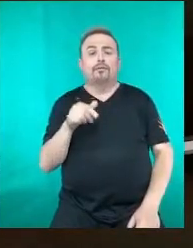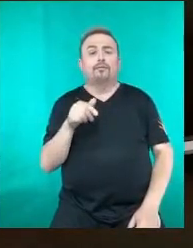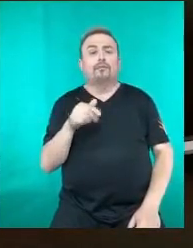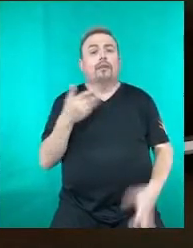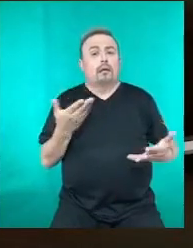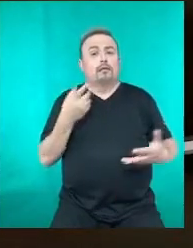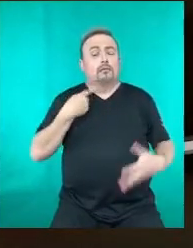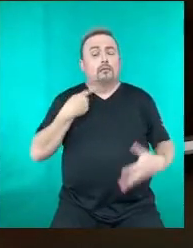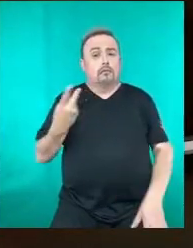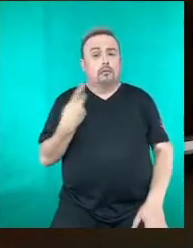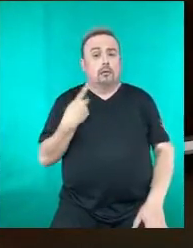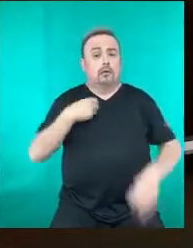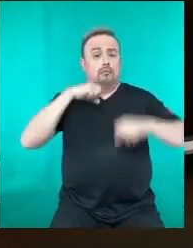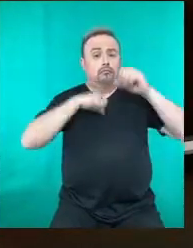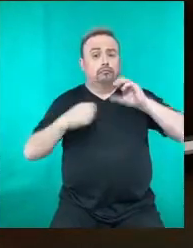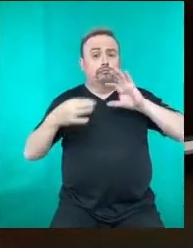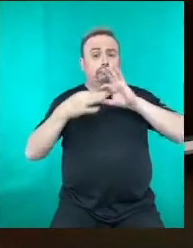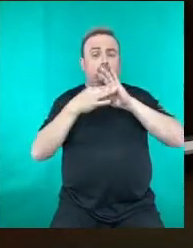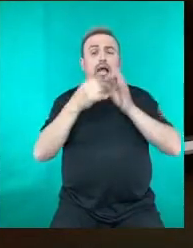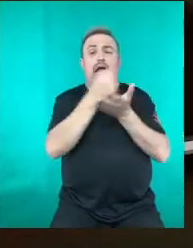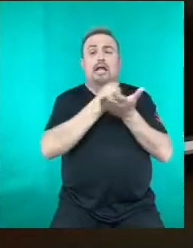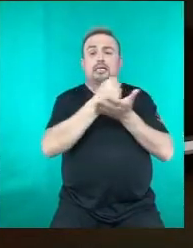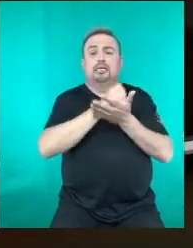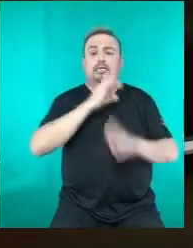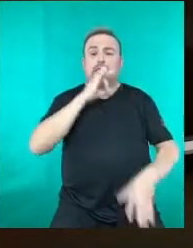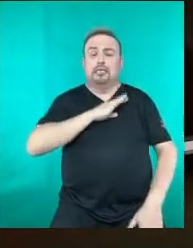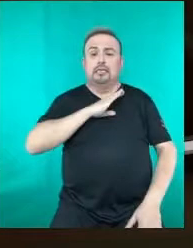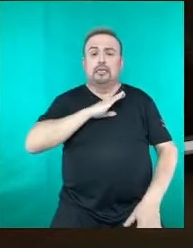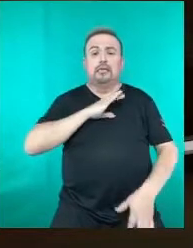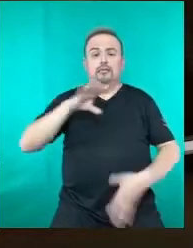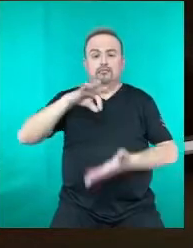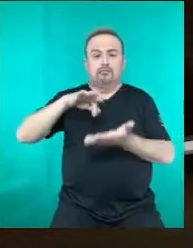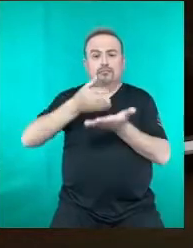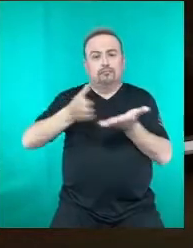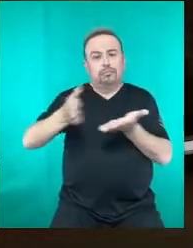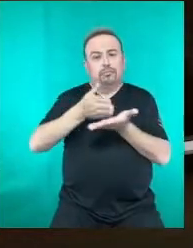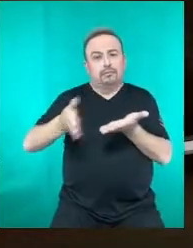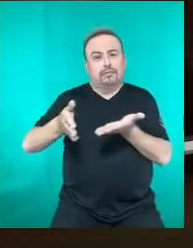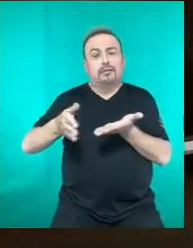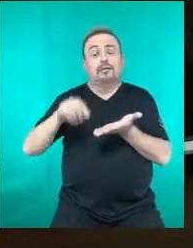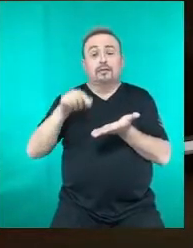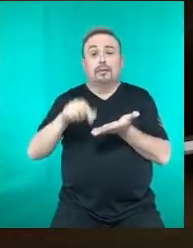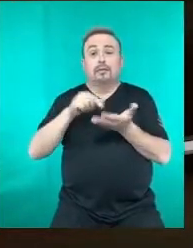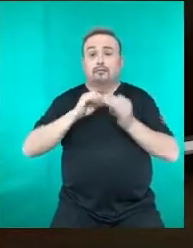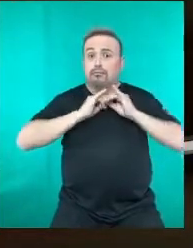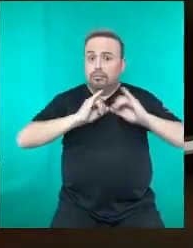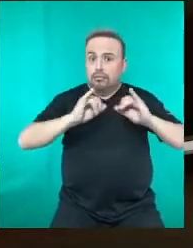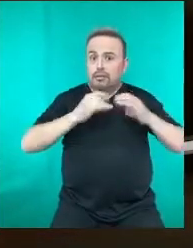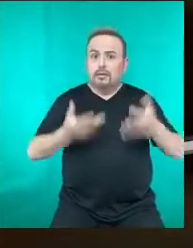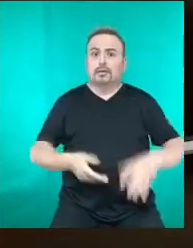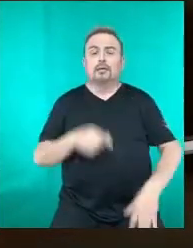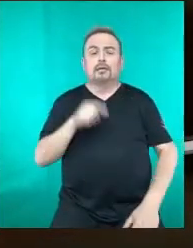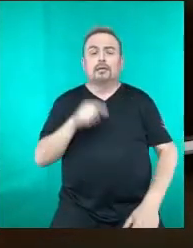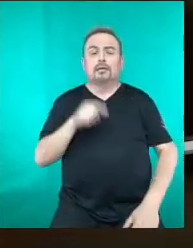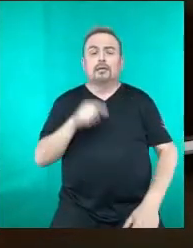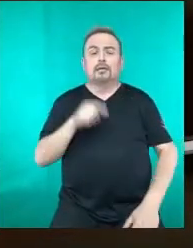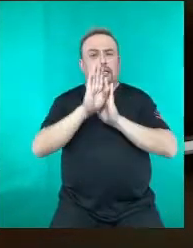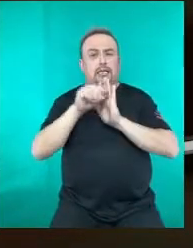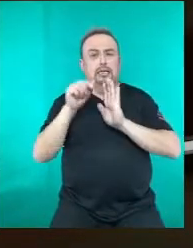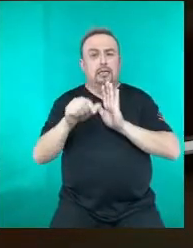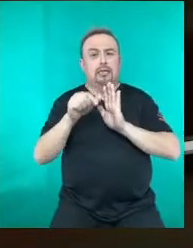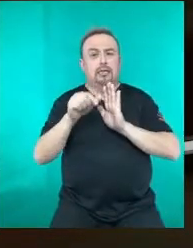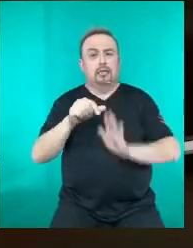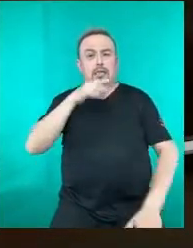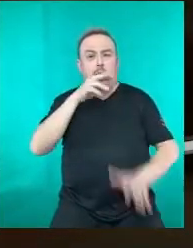somos empresas socias de la Asociación Chilena de Desalinización y andamos promoviendo, digamos, el desarrollo de este tipo de